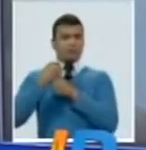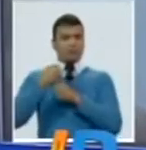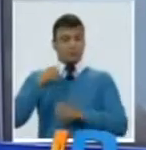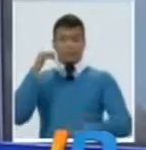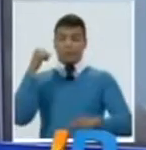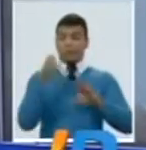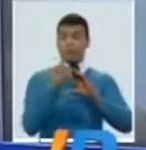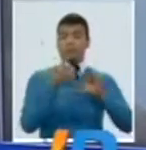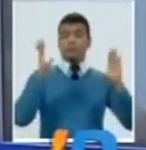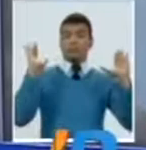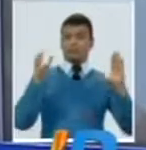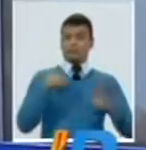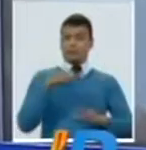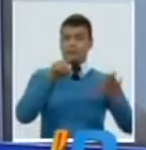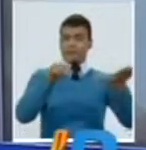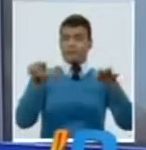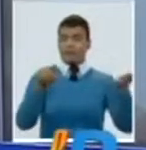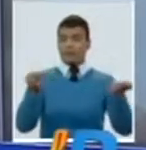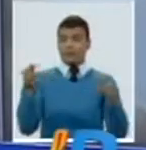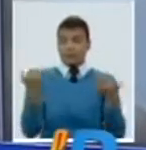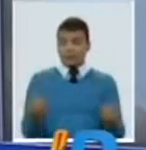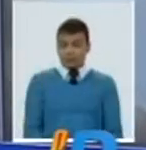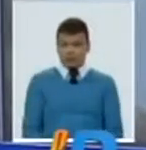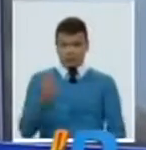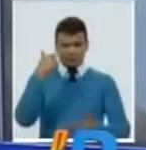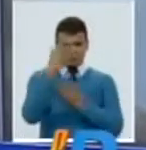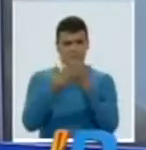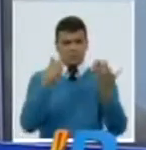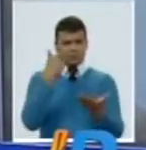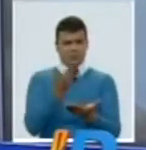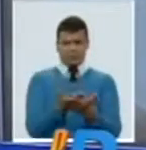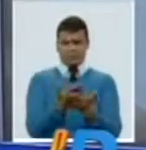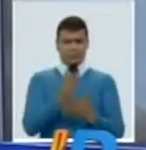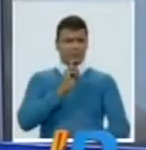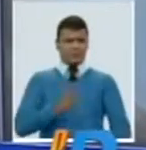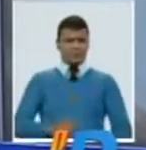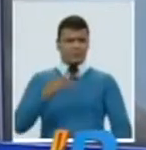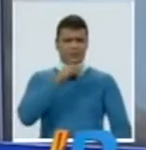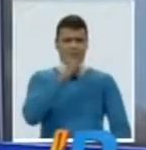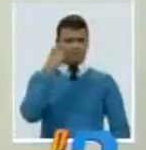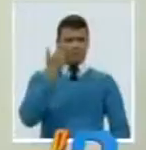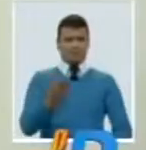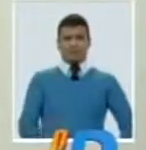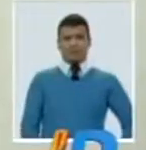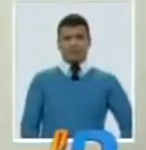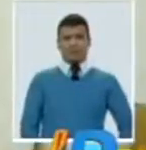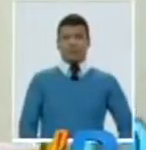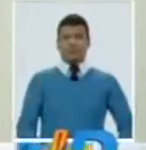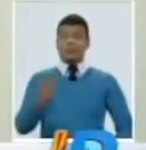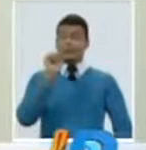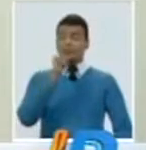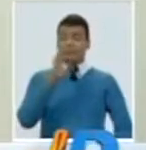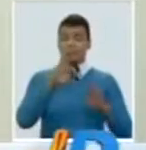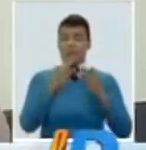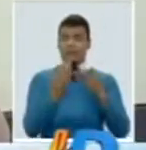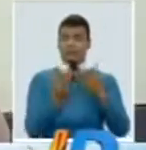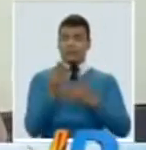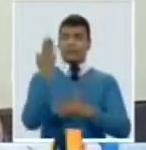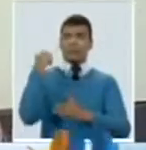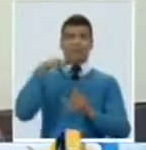abuso sexual. 6 meses después, los análisis demostraron lo contrario. El drama de esta familia empezó